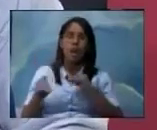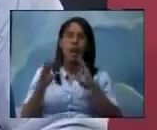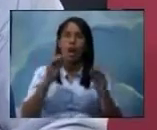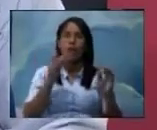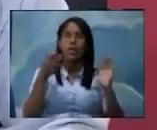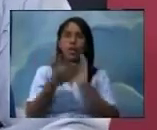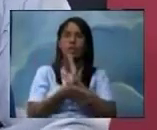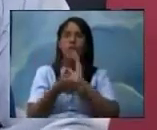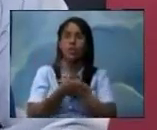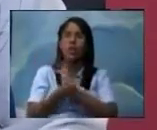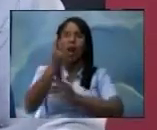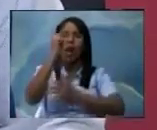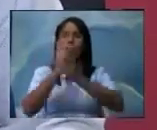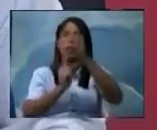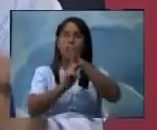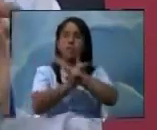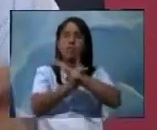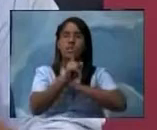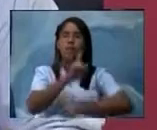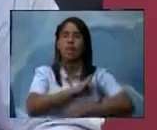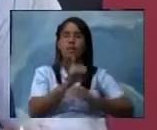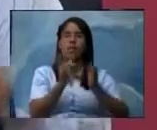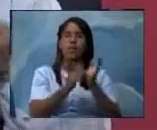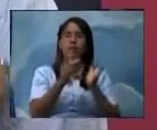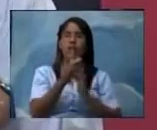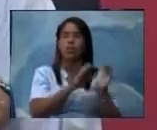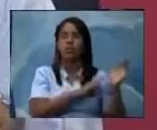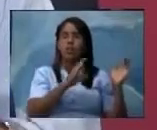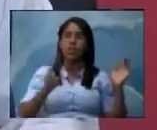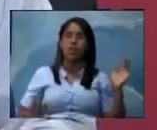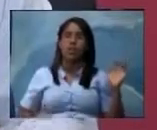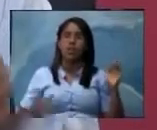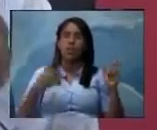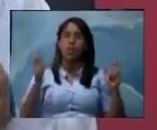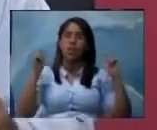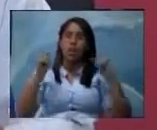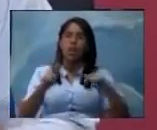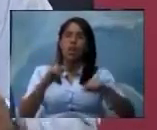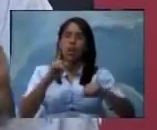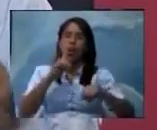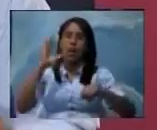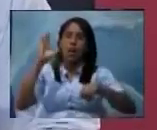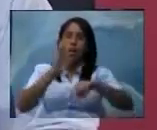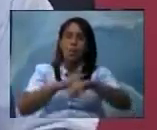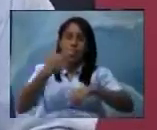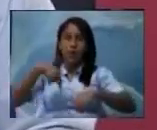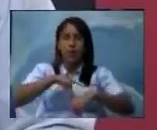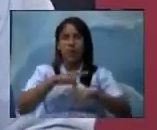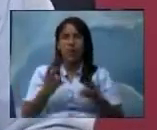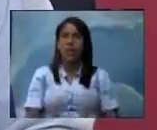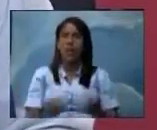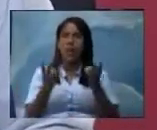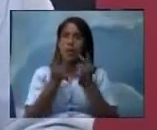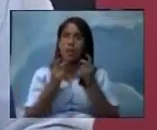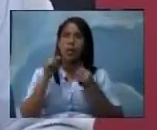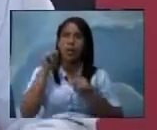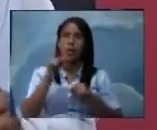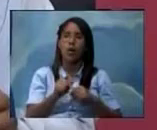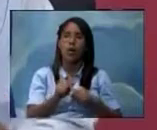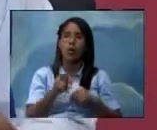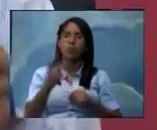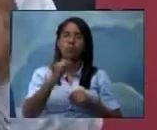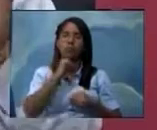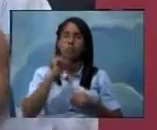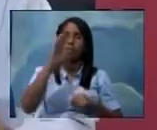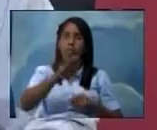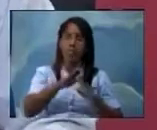acerca de la profecía de Jesucristo, lo que hoy se ha cumplido en nuestras vidas y lo que